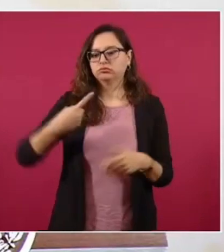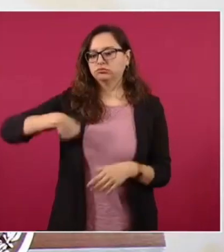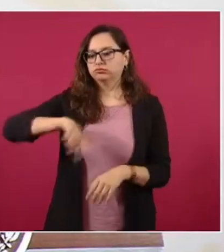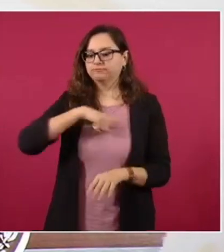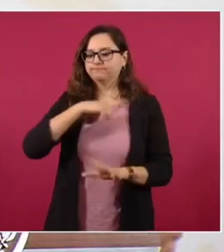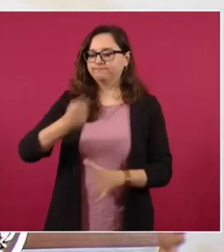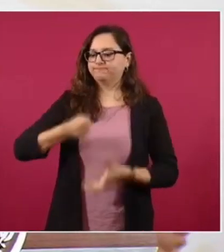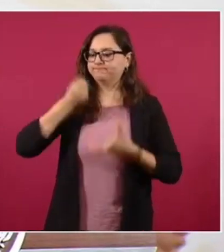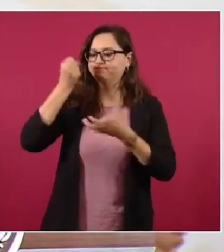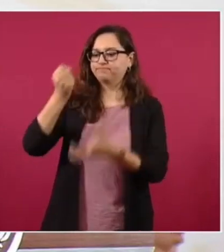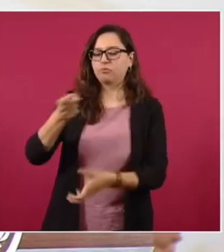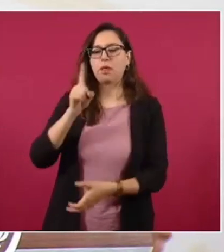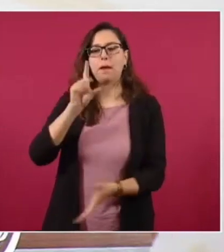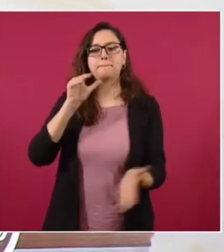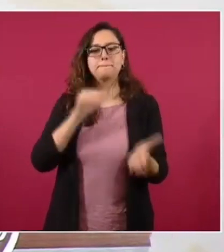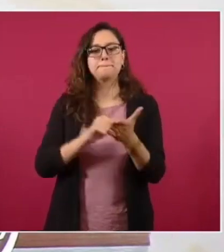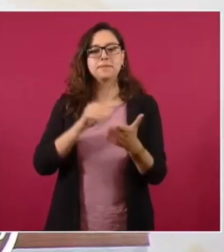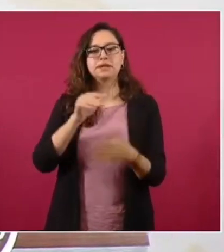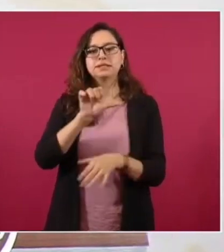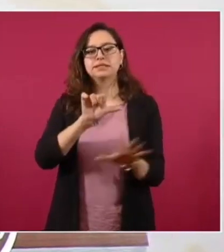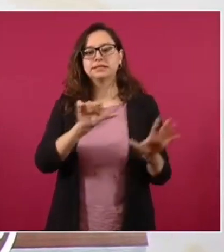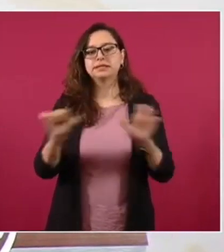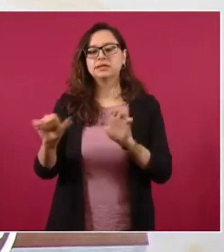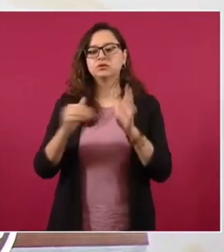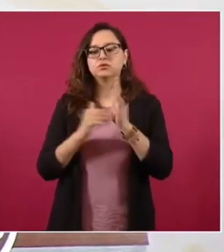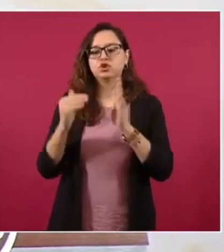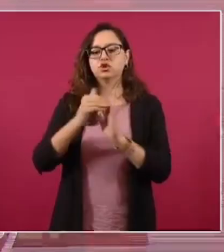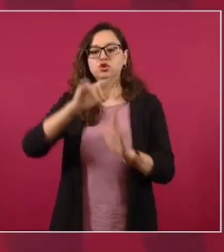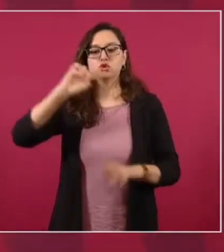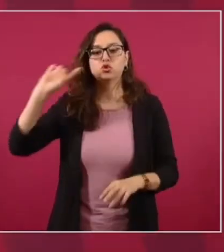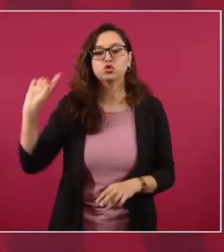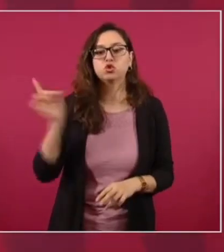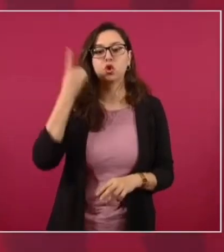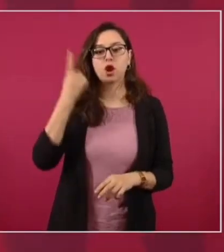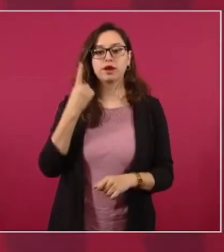1.600 millones de dólares al año.